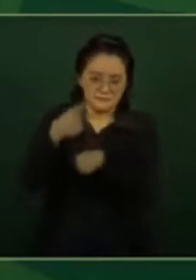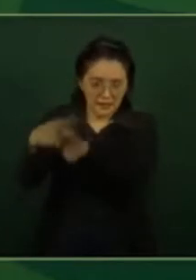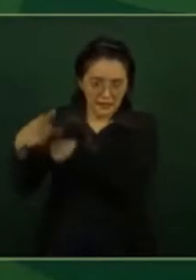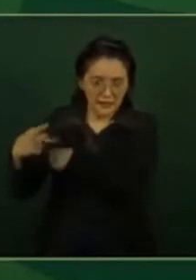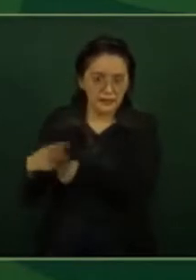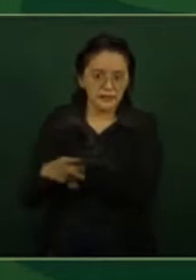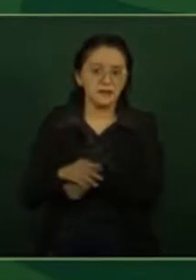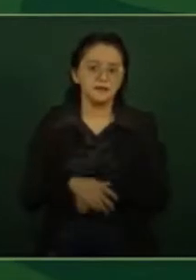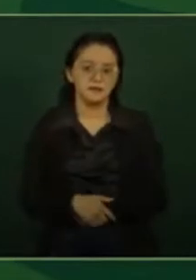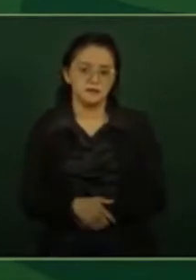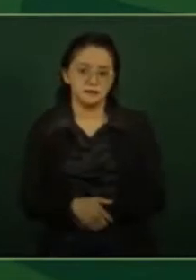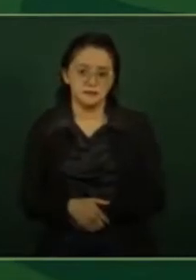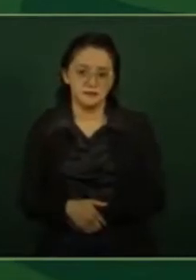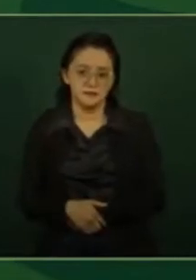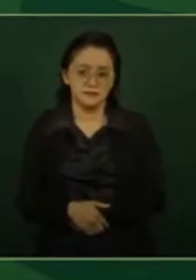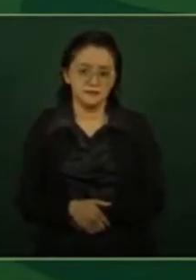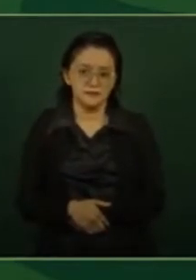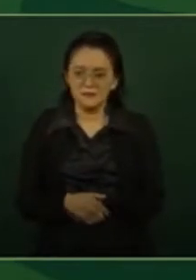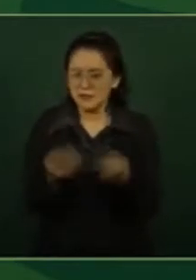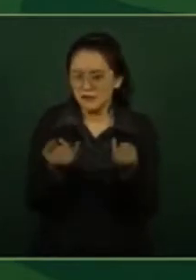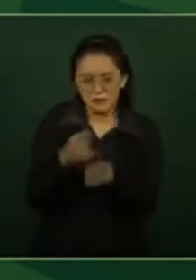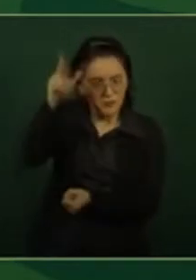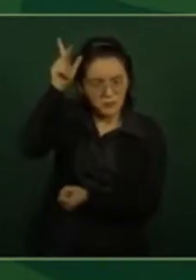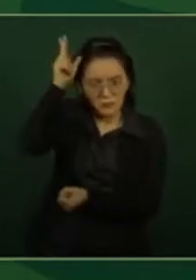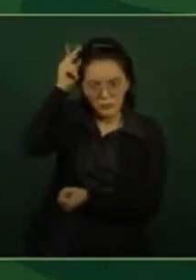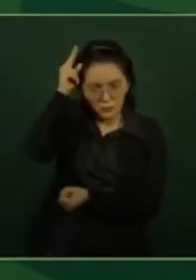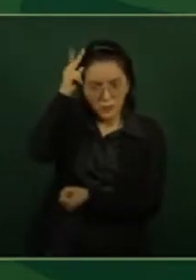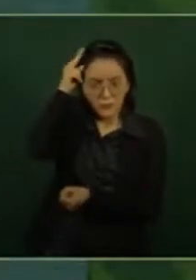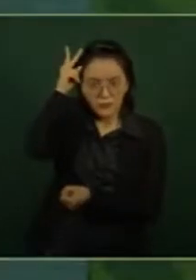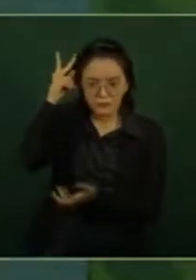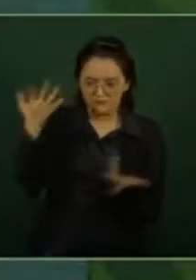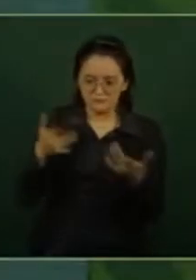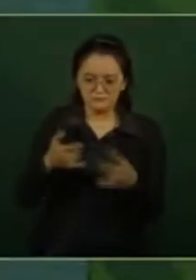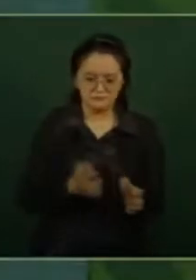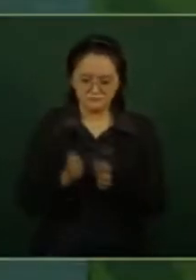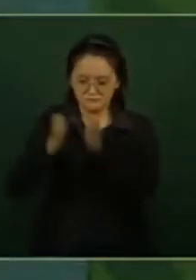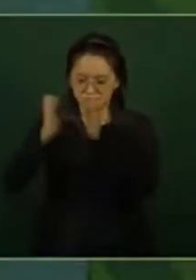colonial y también porfirista.